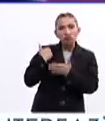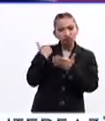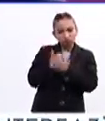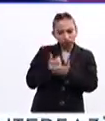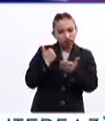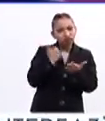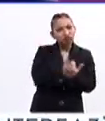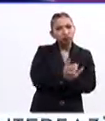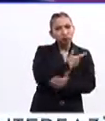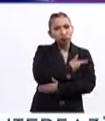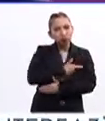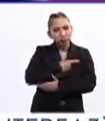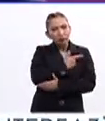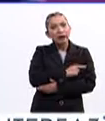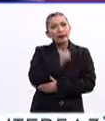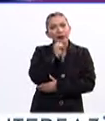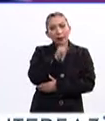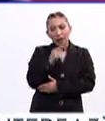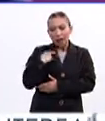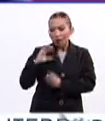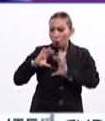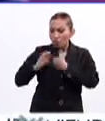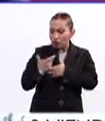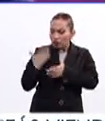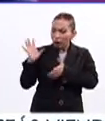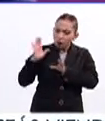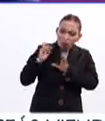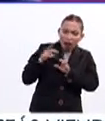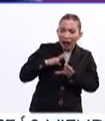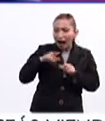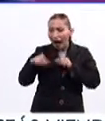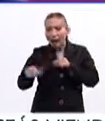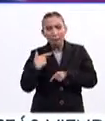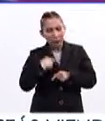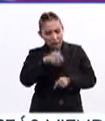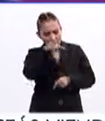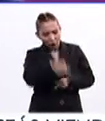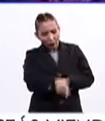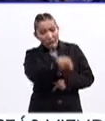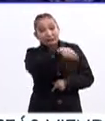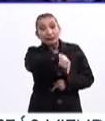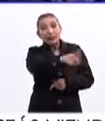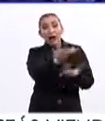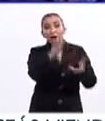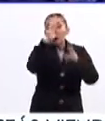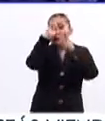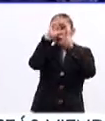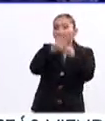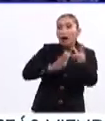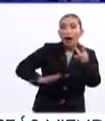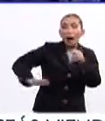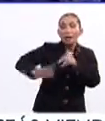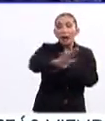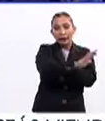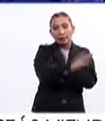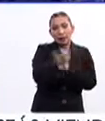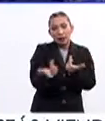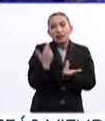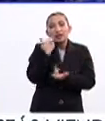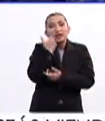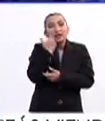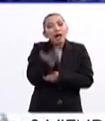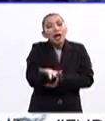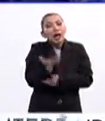solidaridad y conciencia sobre su comunidad, ciudadanos que respetan el medio ambiente y que